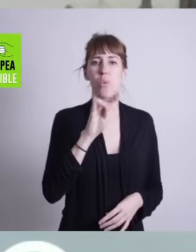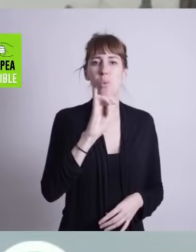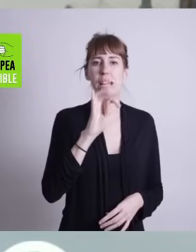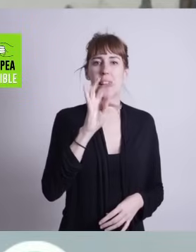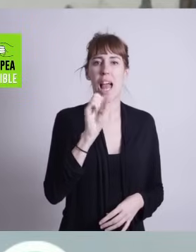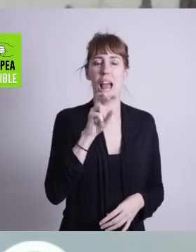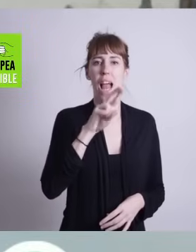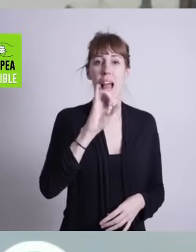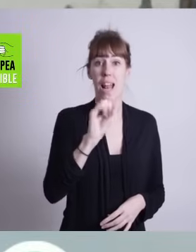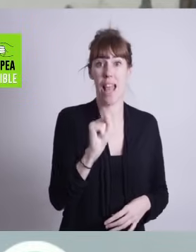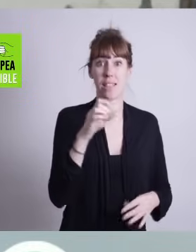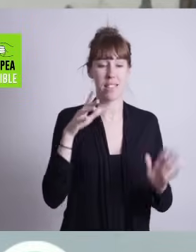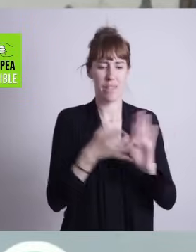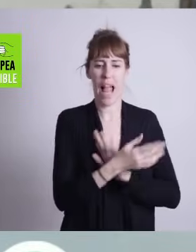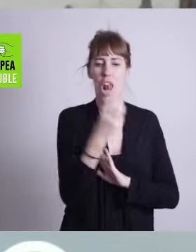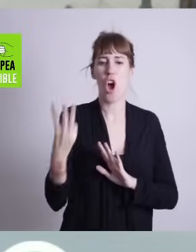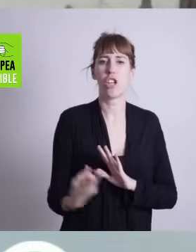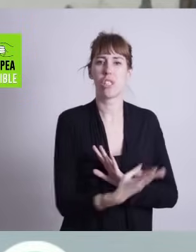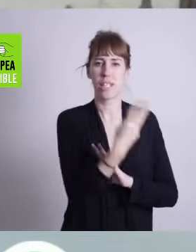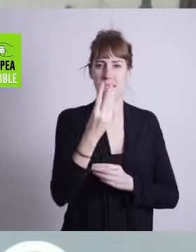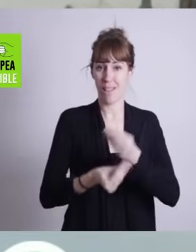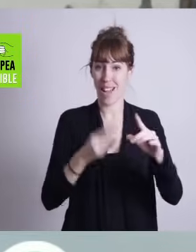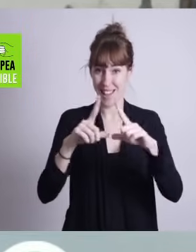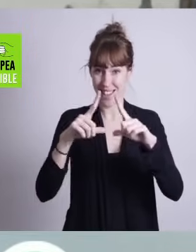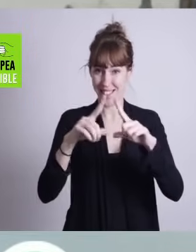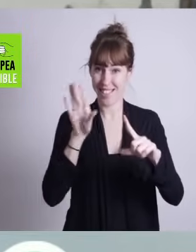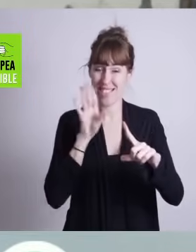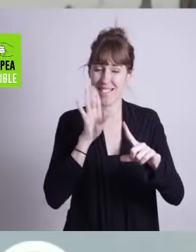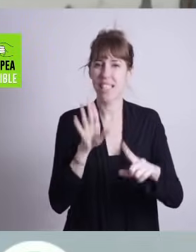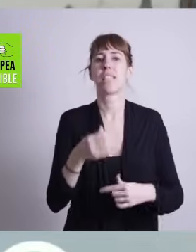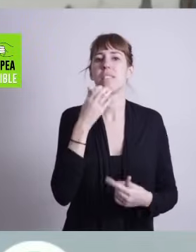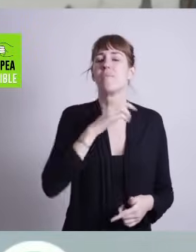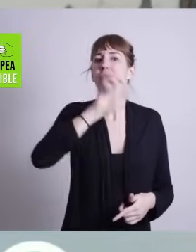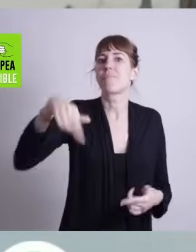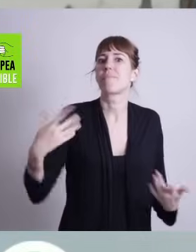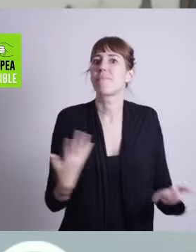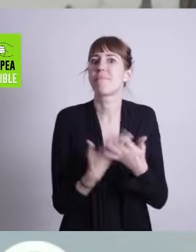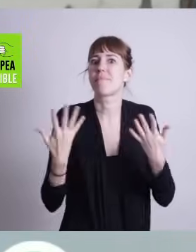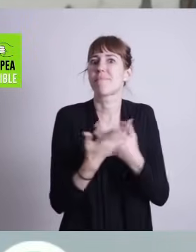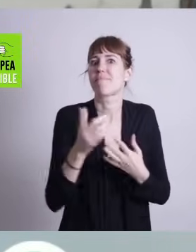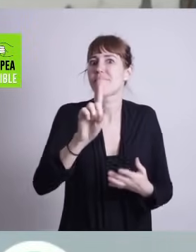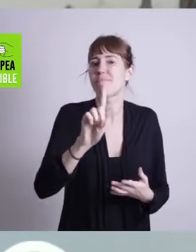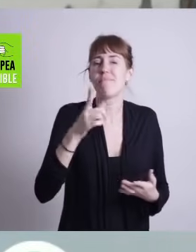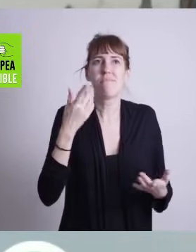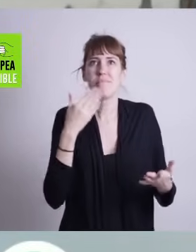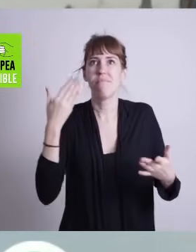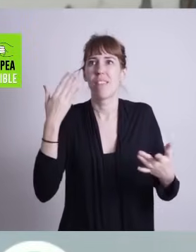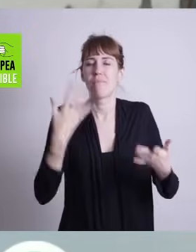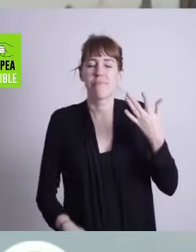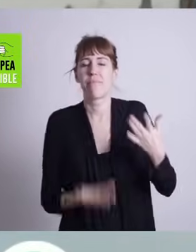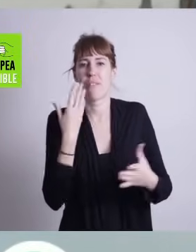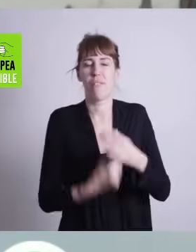esta función. Si nosotros no integramos la funcionalidad de los tres, ¿qué hacemos? Nos quedamos con todos. No sirve de nada.